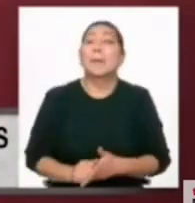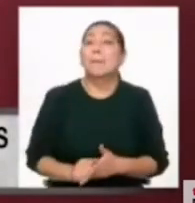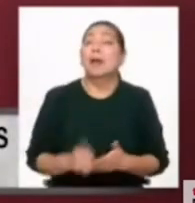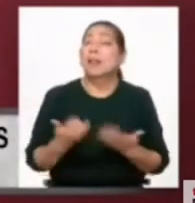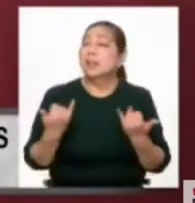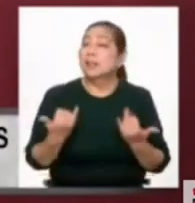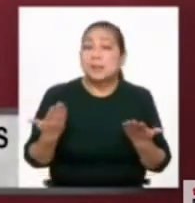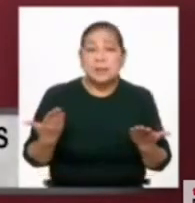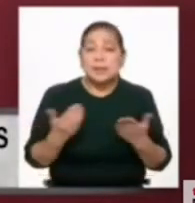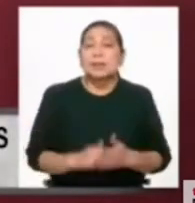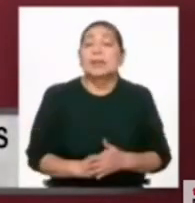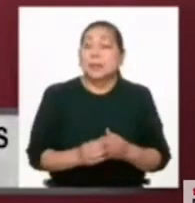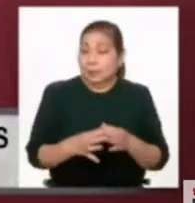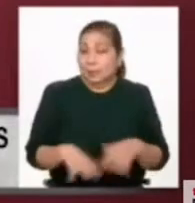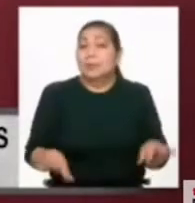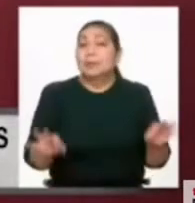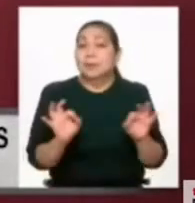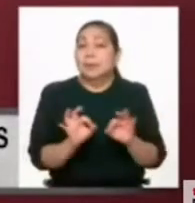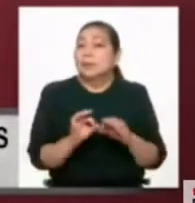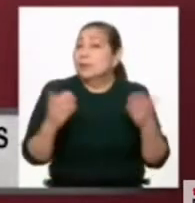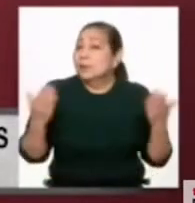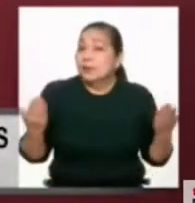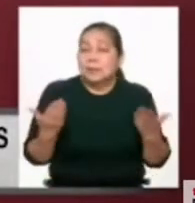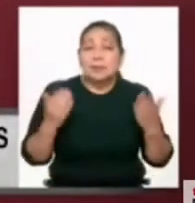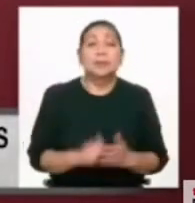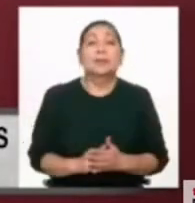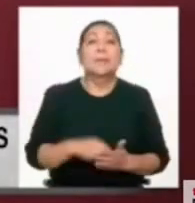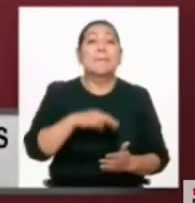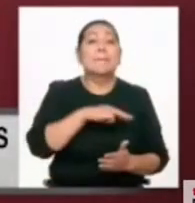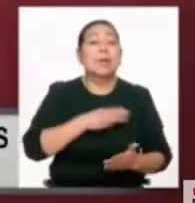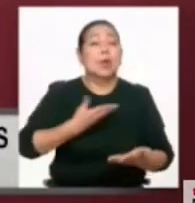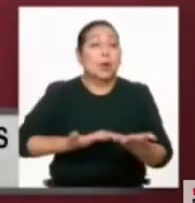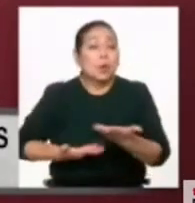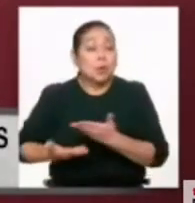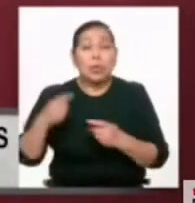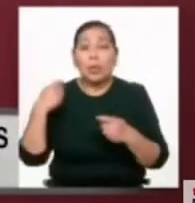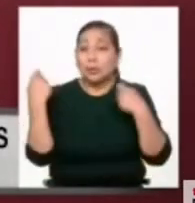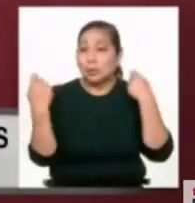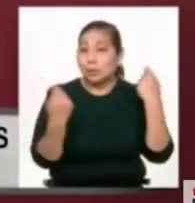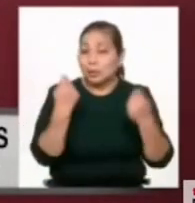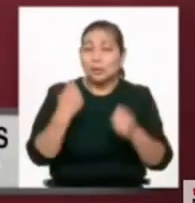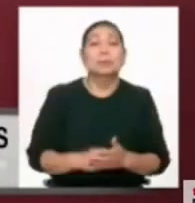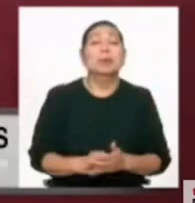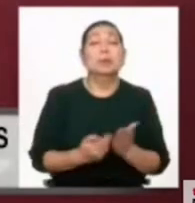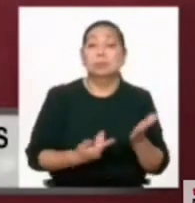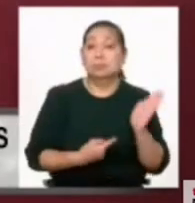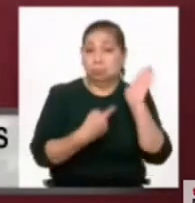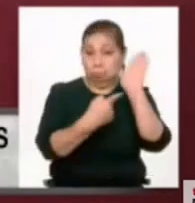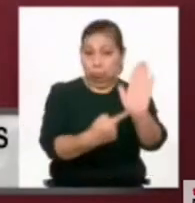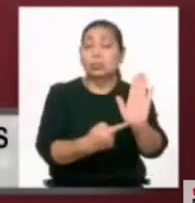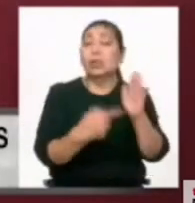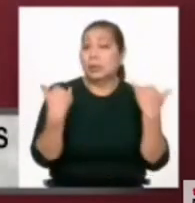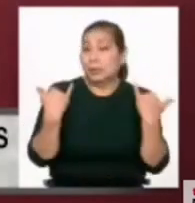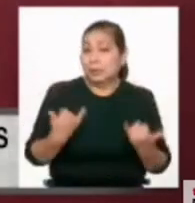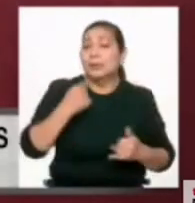esta instancia tan importante donde el Ministerio de Comercio Exterior y Turismo ha presentado